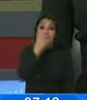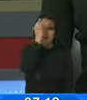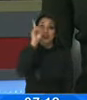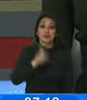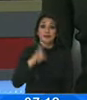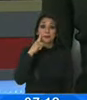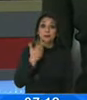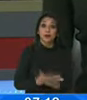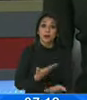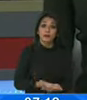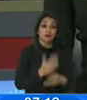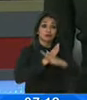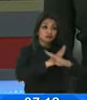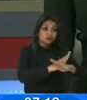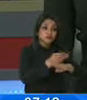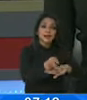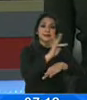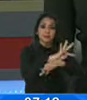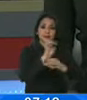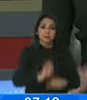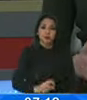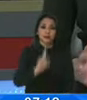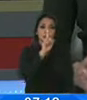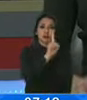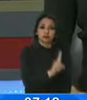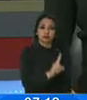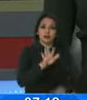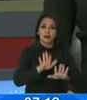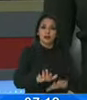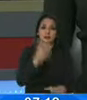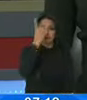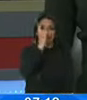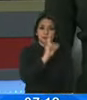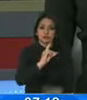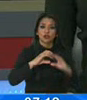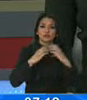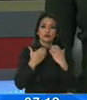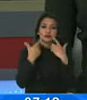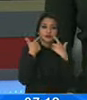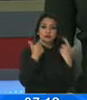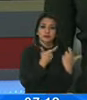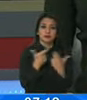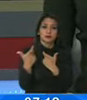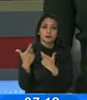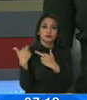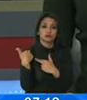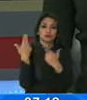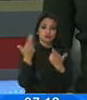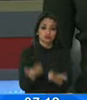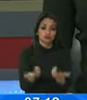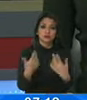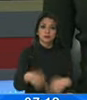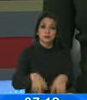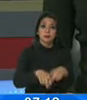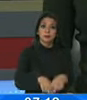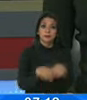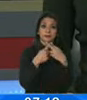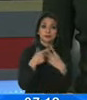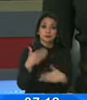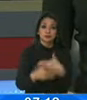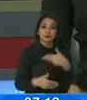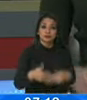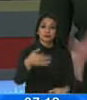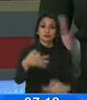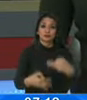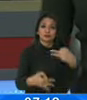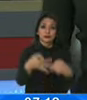pruebas de descargo ante la Asamblea Nacional. Así lo decidió la Comisión de Fiscalización, que abocó conocimiento del inicio del proceso de